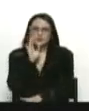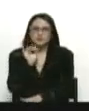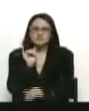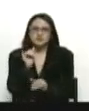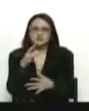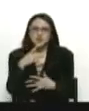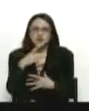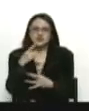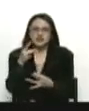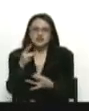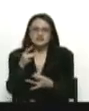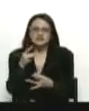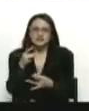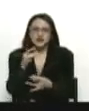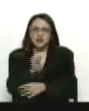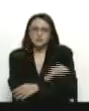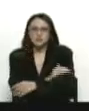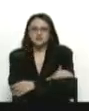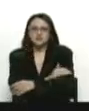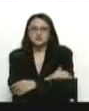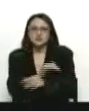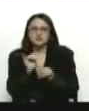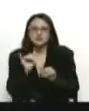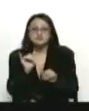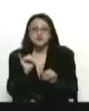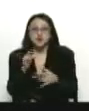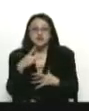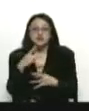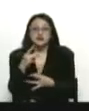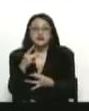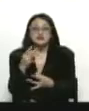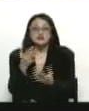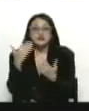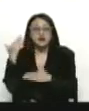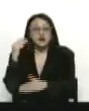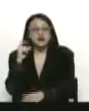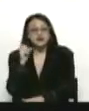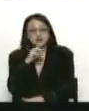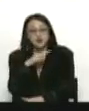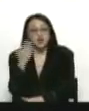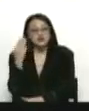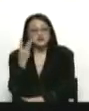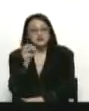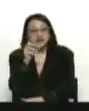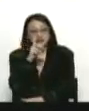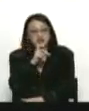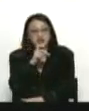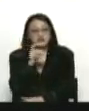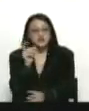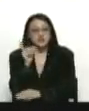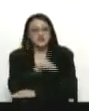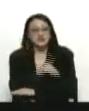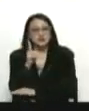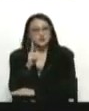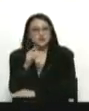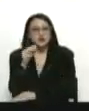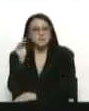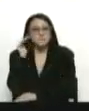la derecha extremista, los mismos intereses que en el pasado, hace 30 años atrás, impusieron las dictaduras